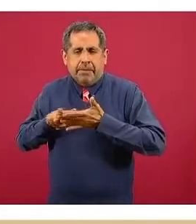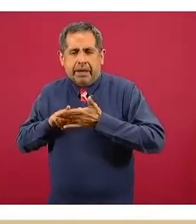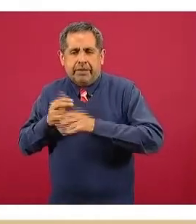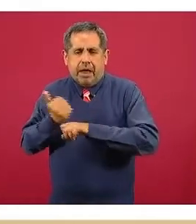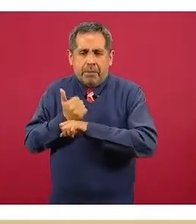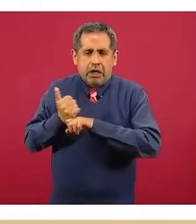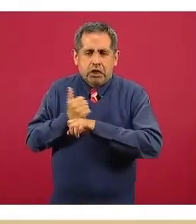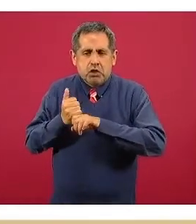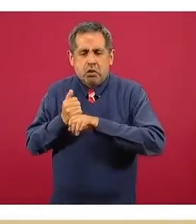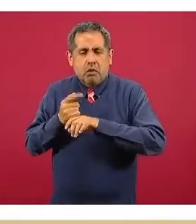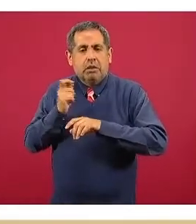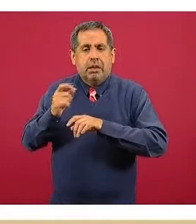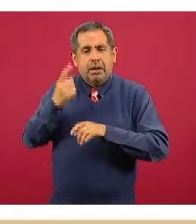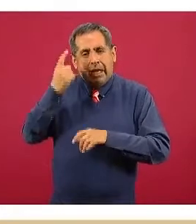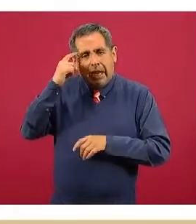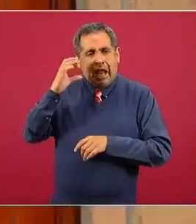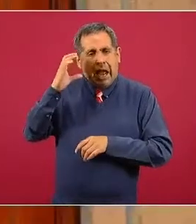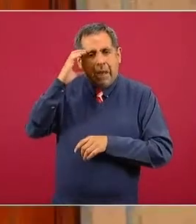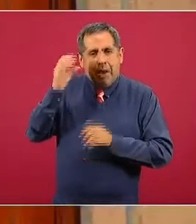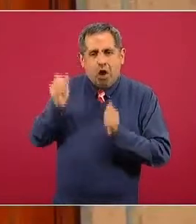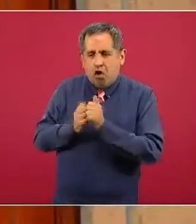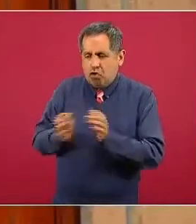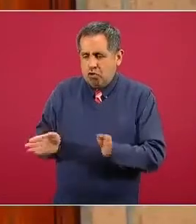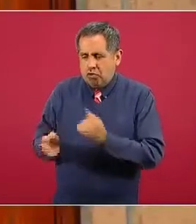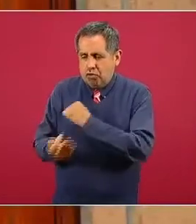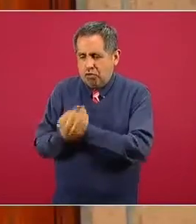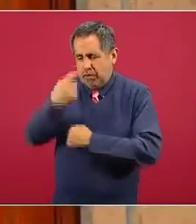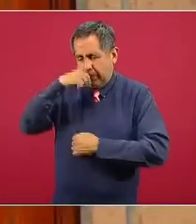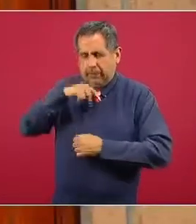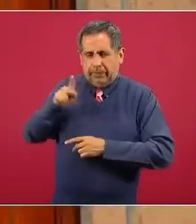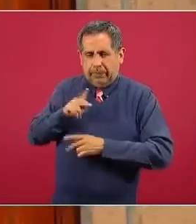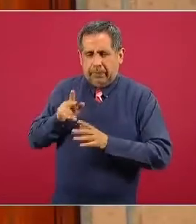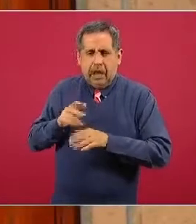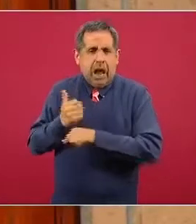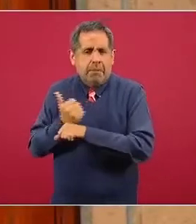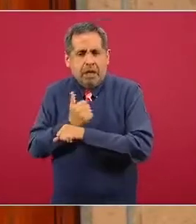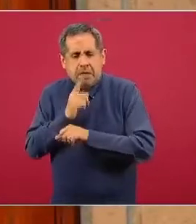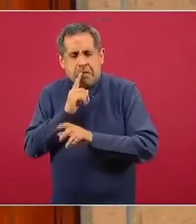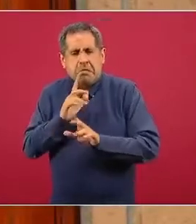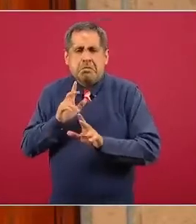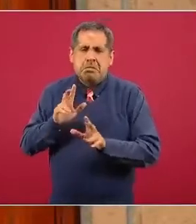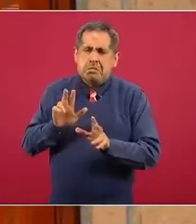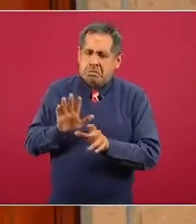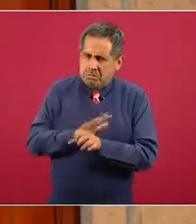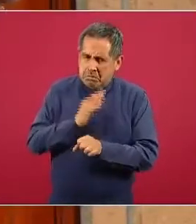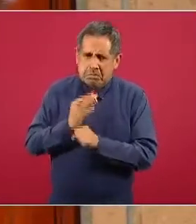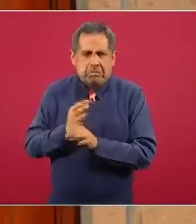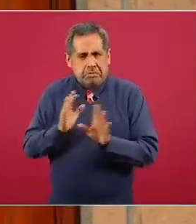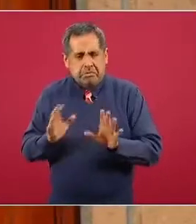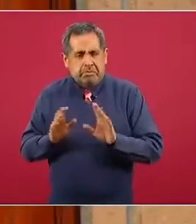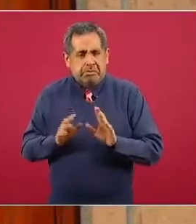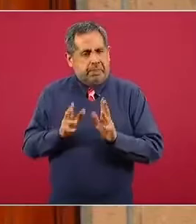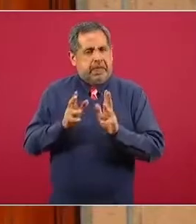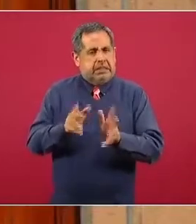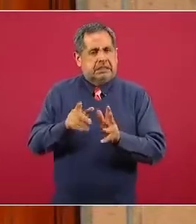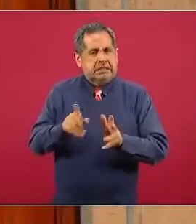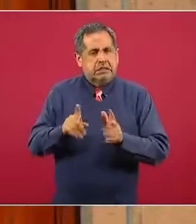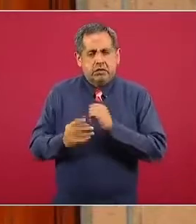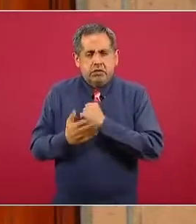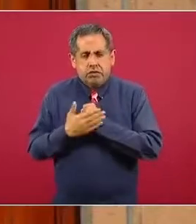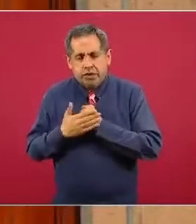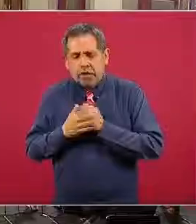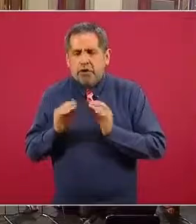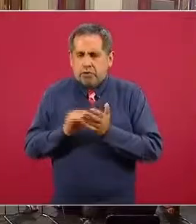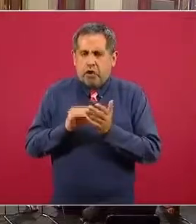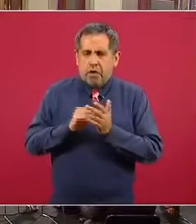amarillo, aunque el amarillo todavía no representaría, como decíamos, acciones de reconversión. Entonces estos indicadores todavía dentro